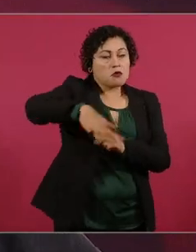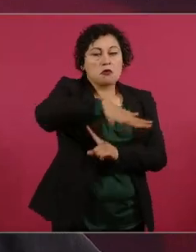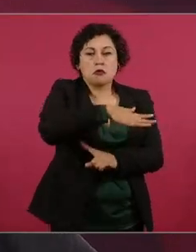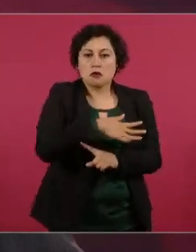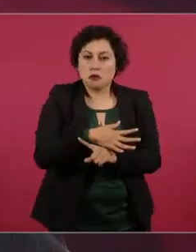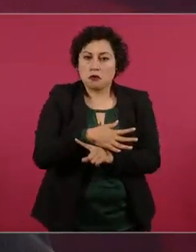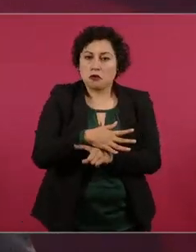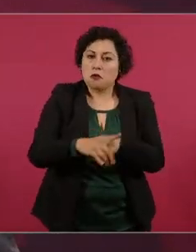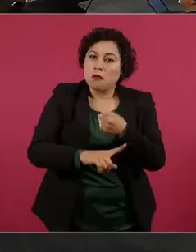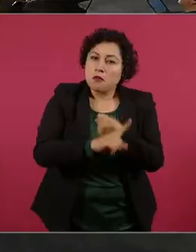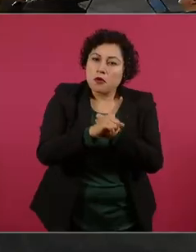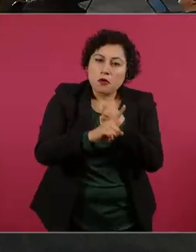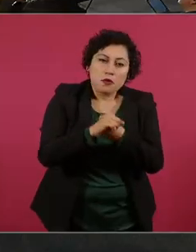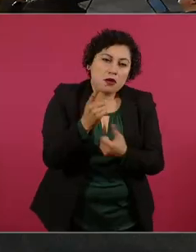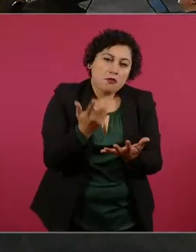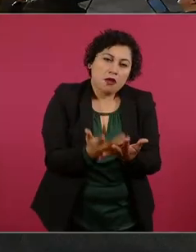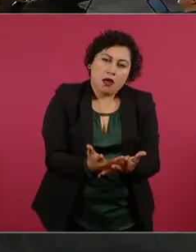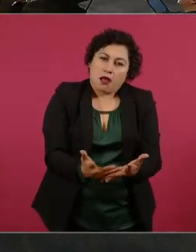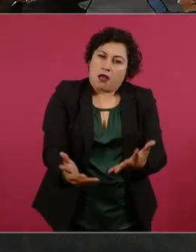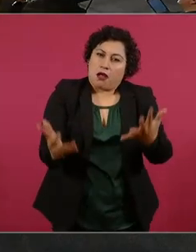No estaba en la agenda